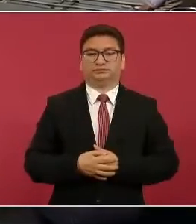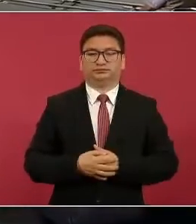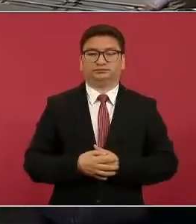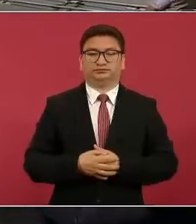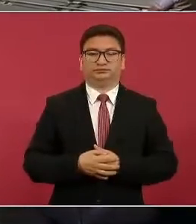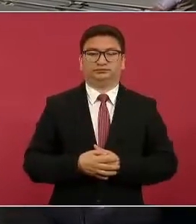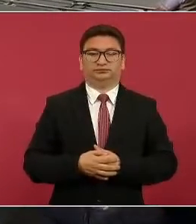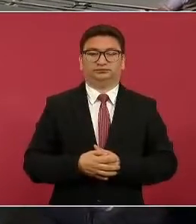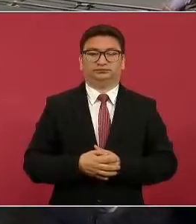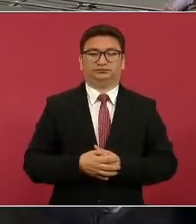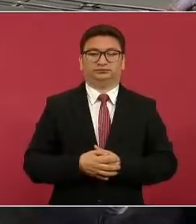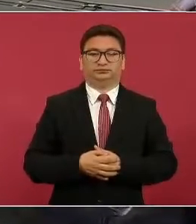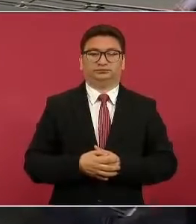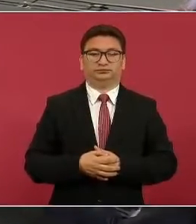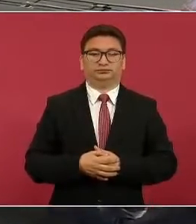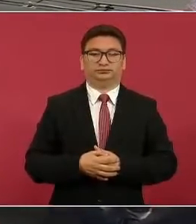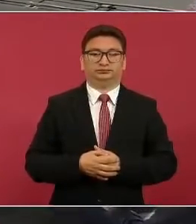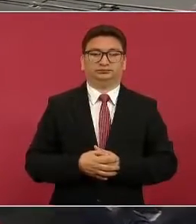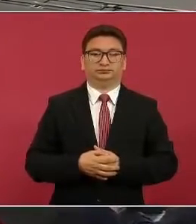Miren esto.